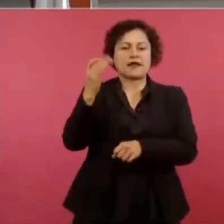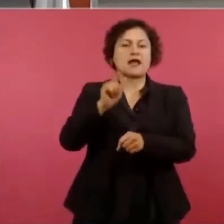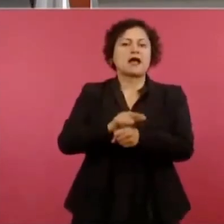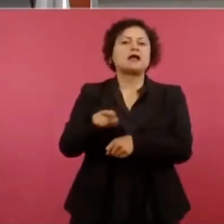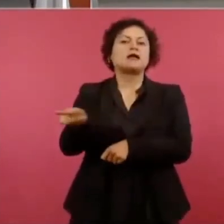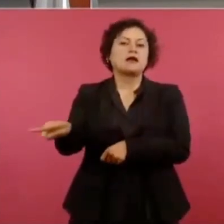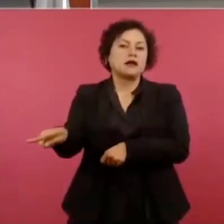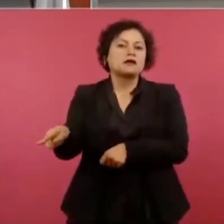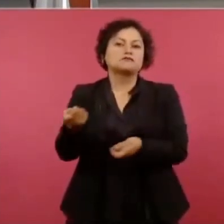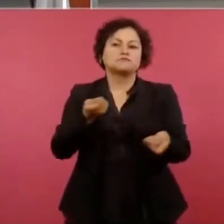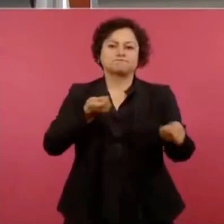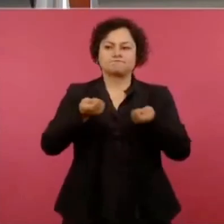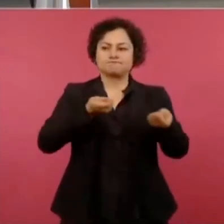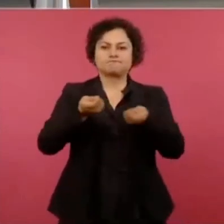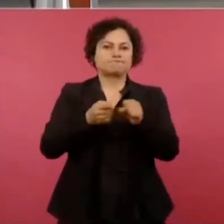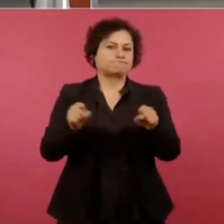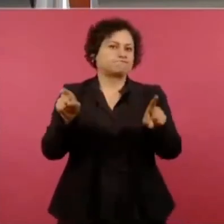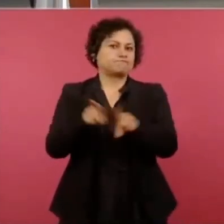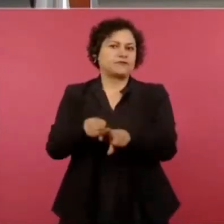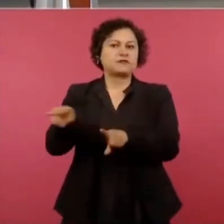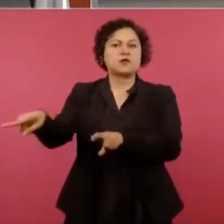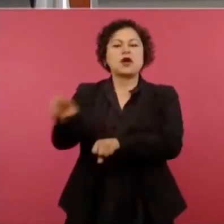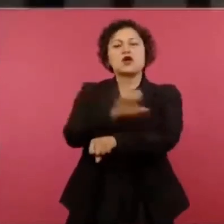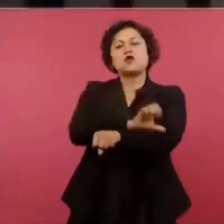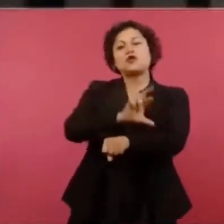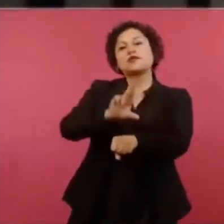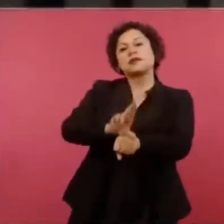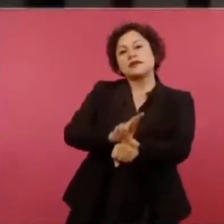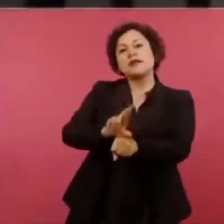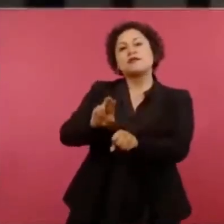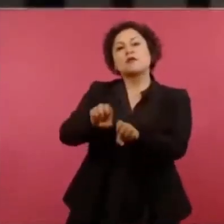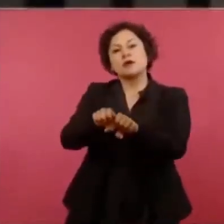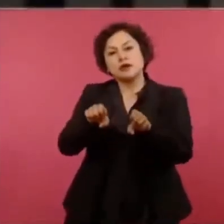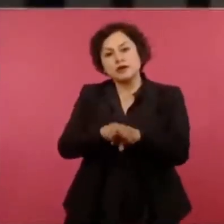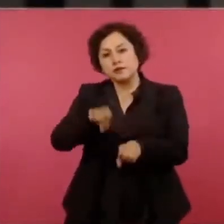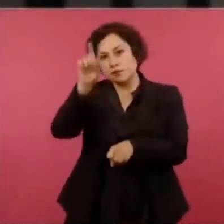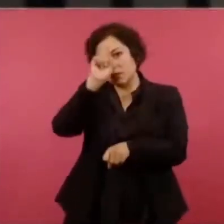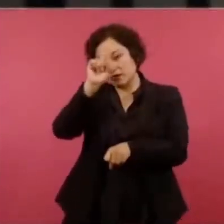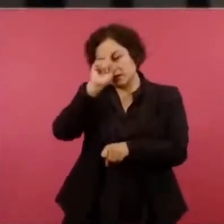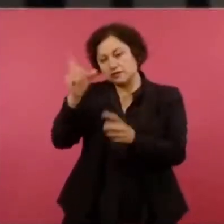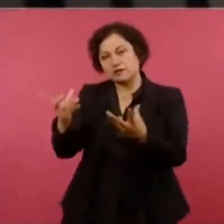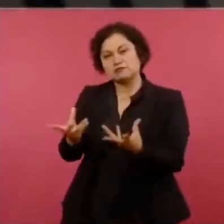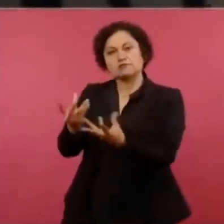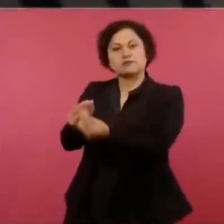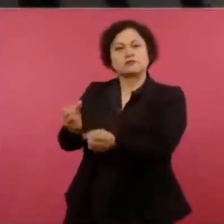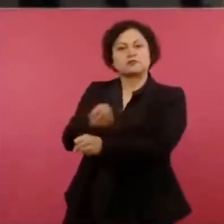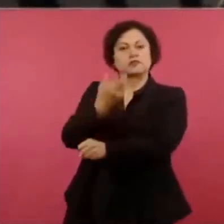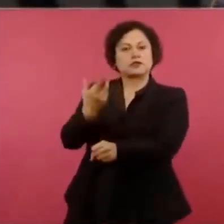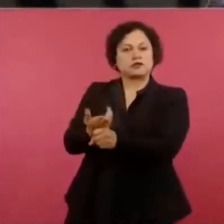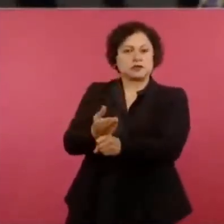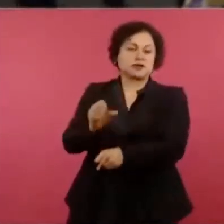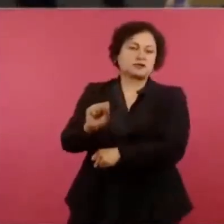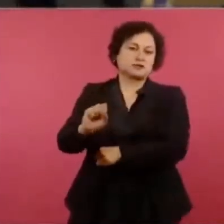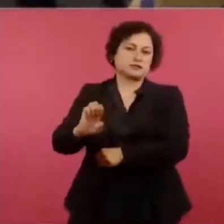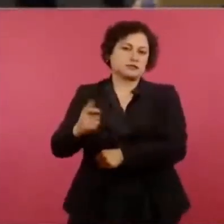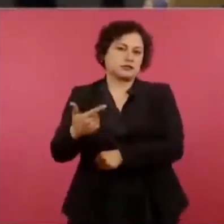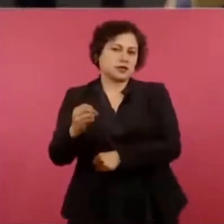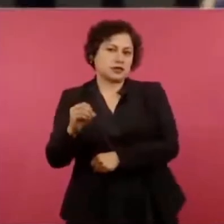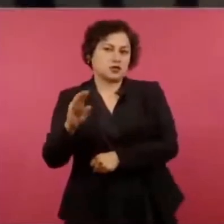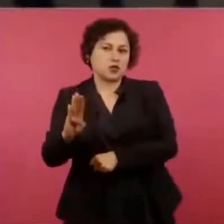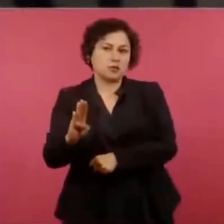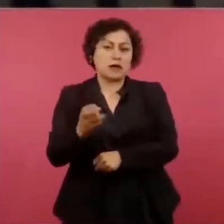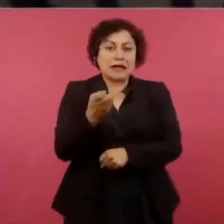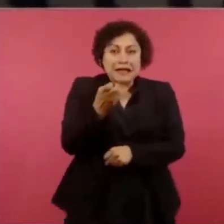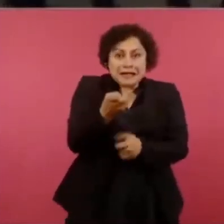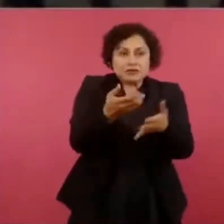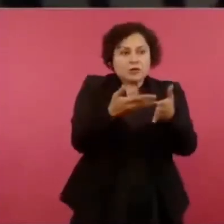al ser coordinadora de asesores de justamente el secretario de Gobernación. Todo eso para la memoria colectiva.